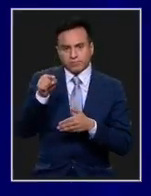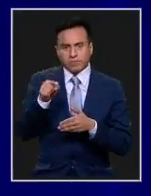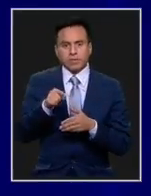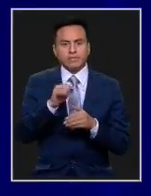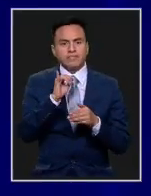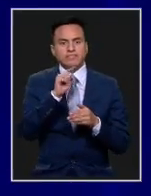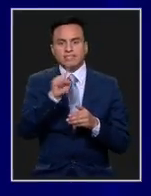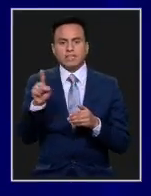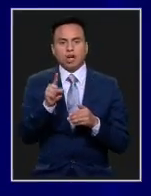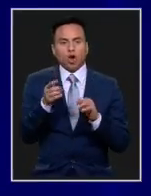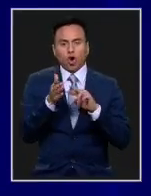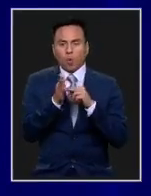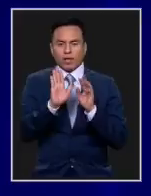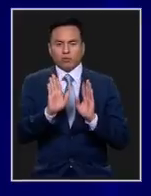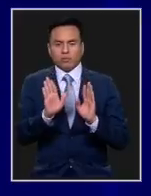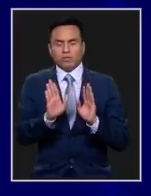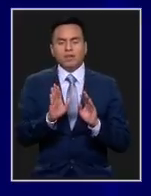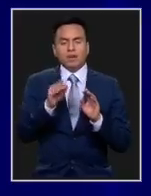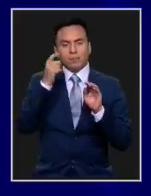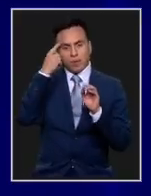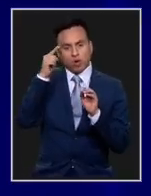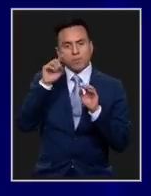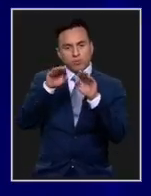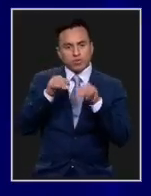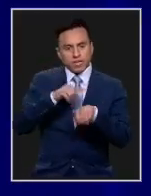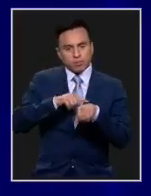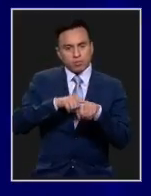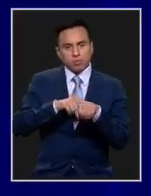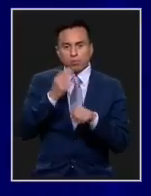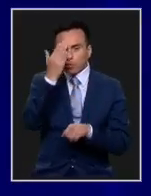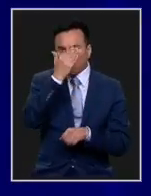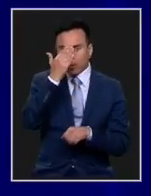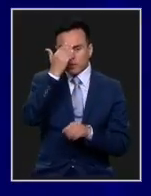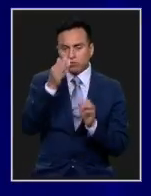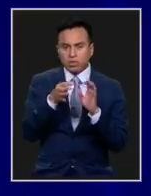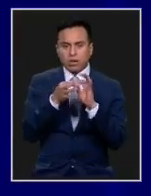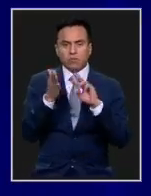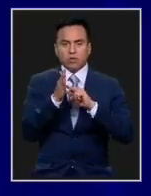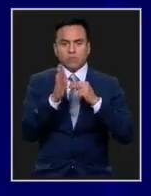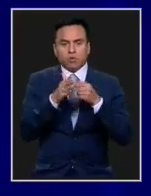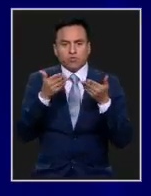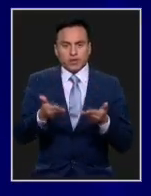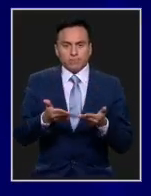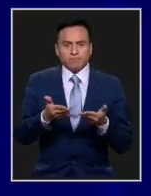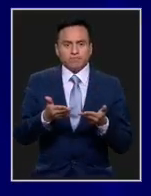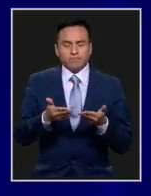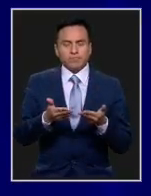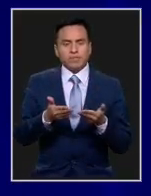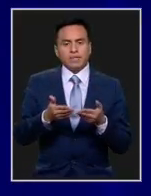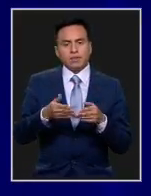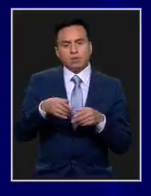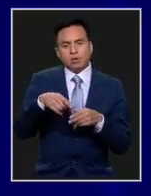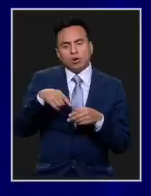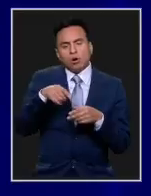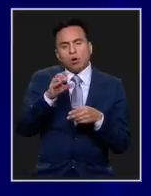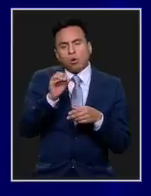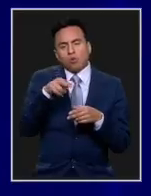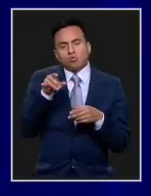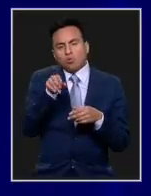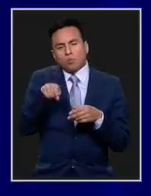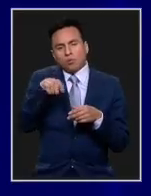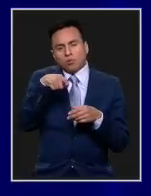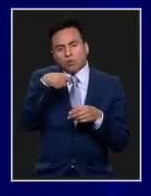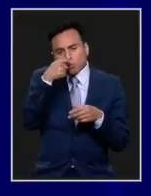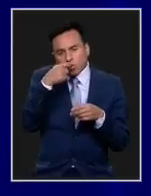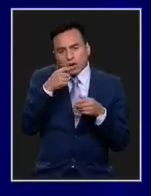no sin sin complejos pero al mismo tiempo creo que tenemos que preocuparnos del grave problema que tenemos hoy día que tenemos el consumo más alto de